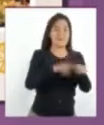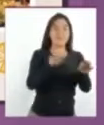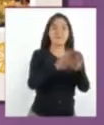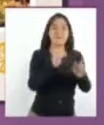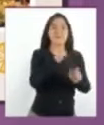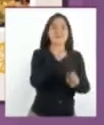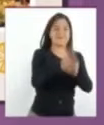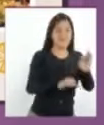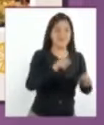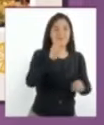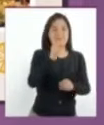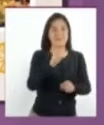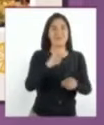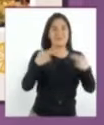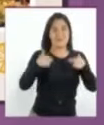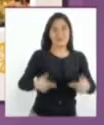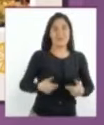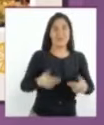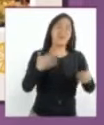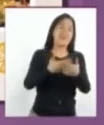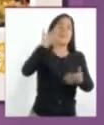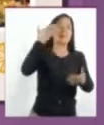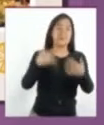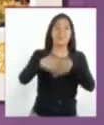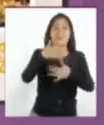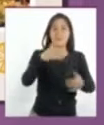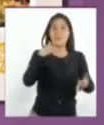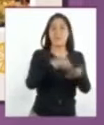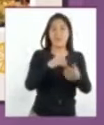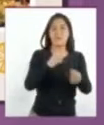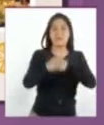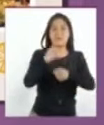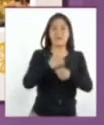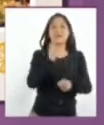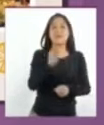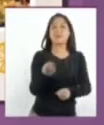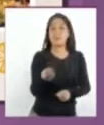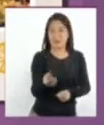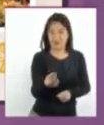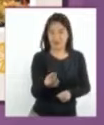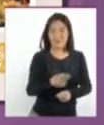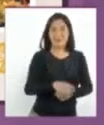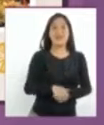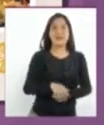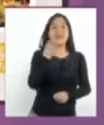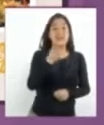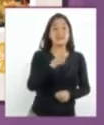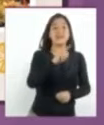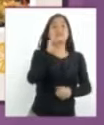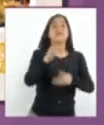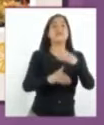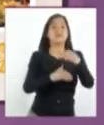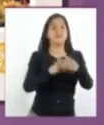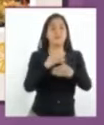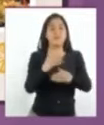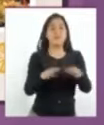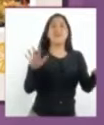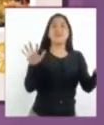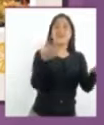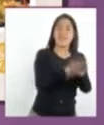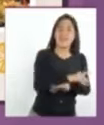por el ser humano hace 15.000 años fue el perro. Con el paso del tiempo se modificó su